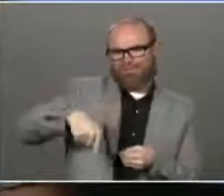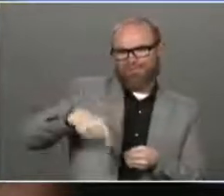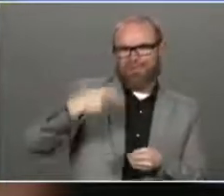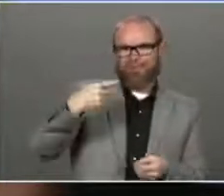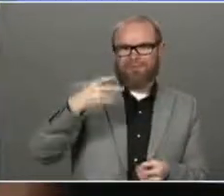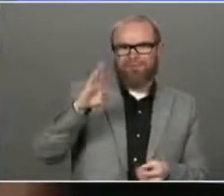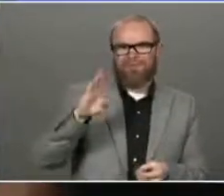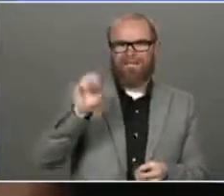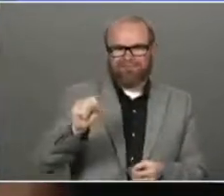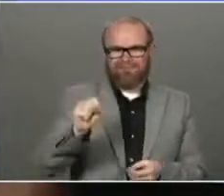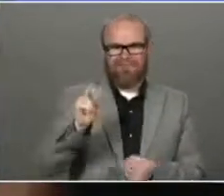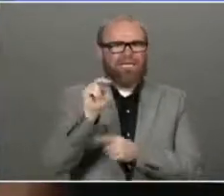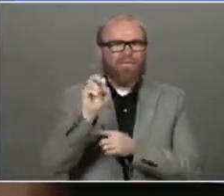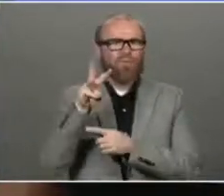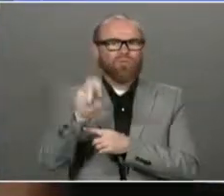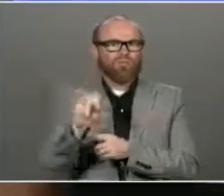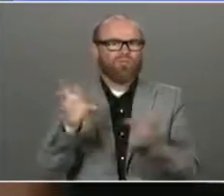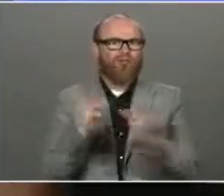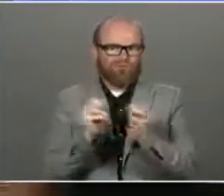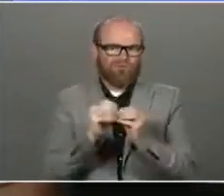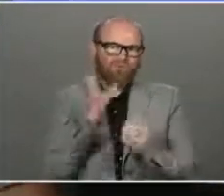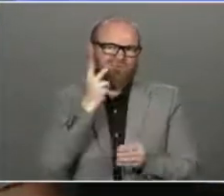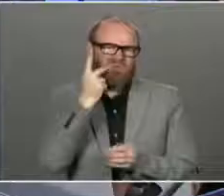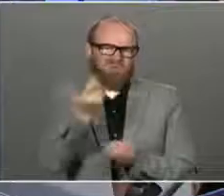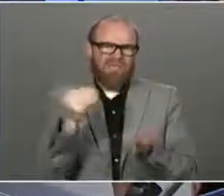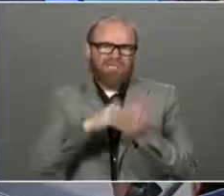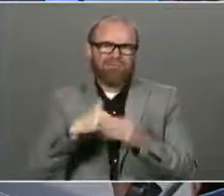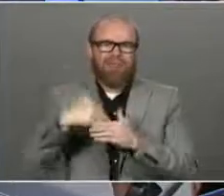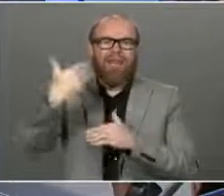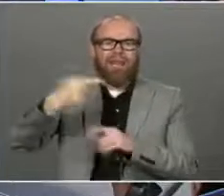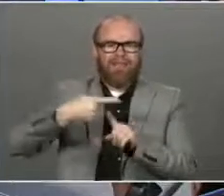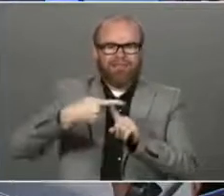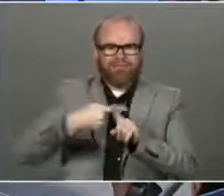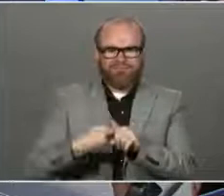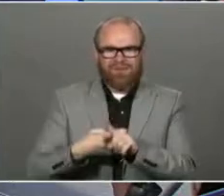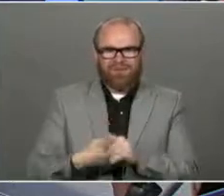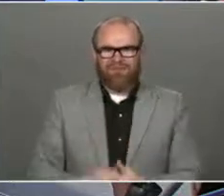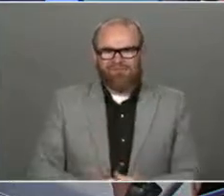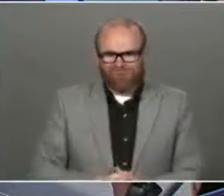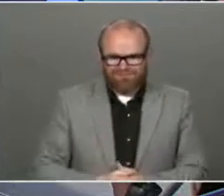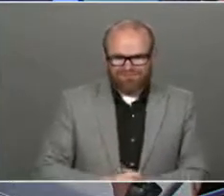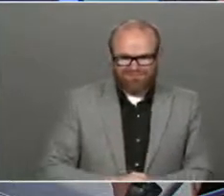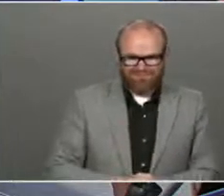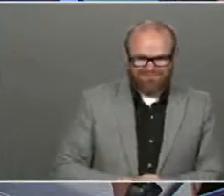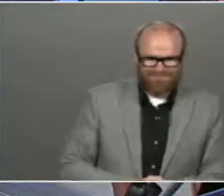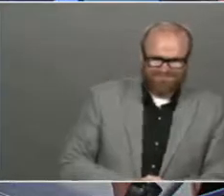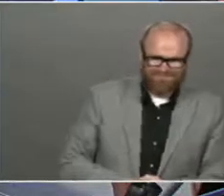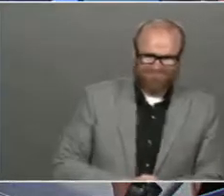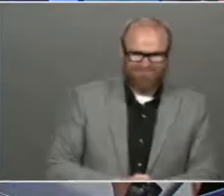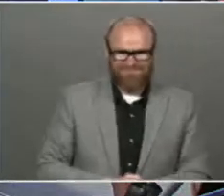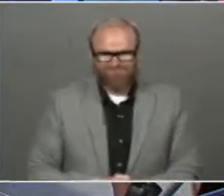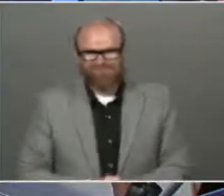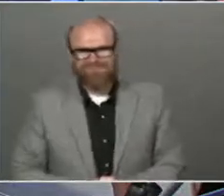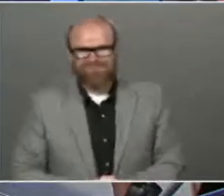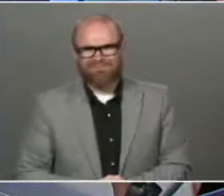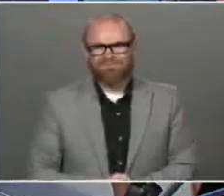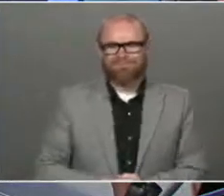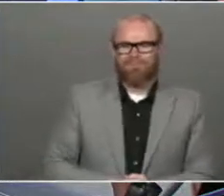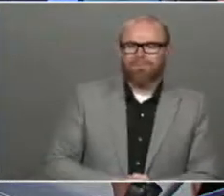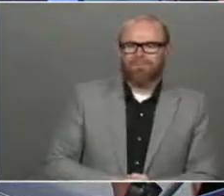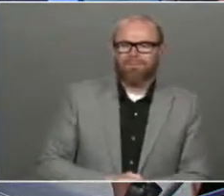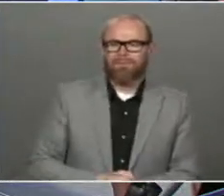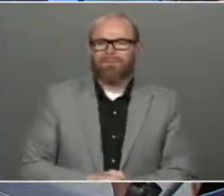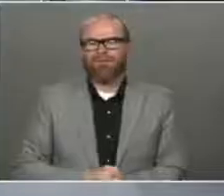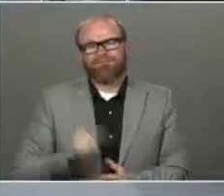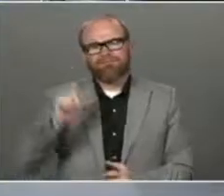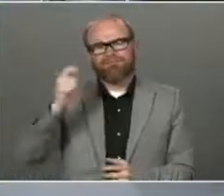para la conferencia de prensa del gobernador en PBS y los vemos el próximo mes. Entonces puede seguir. El